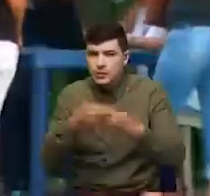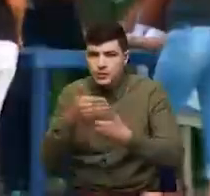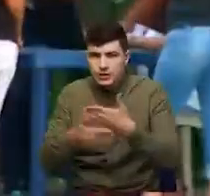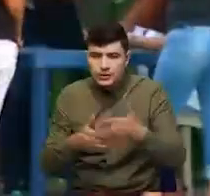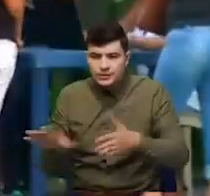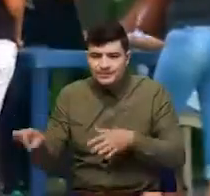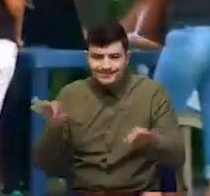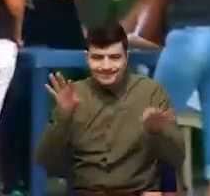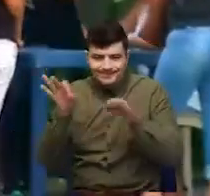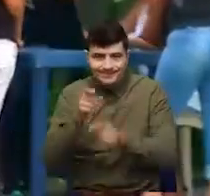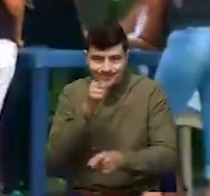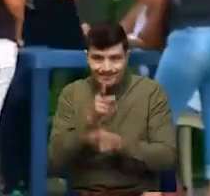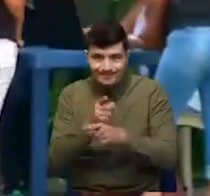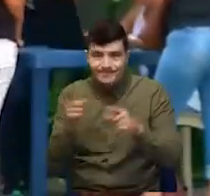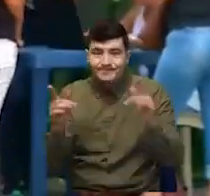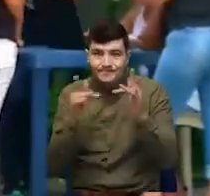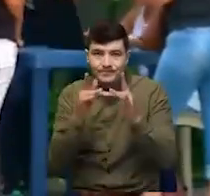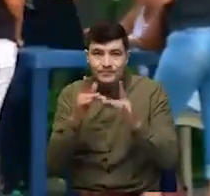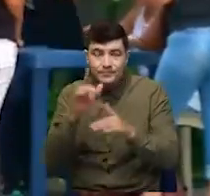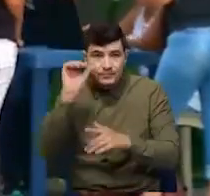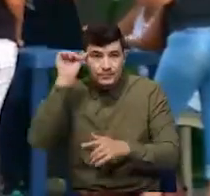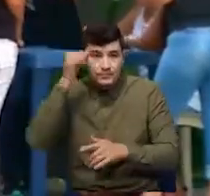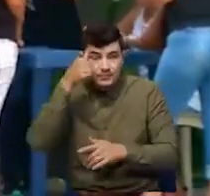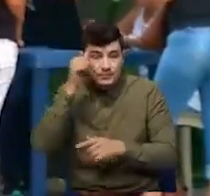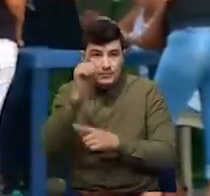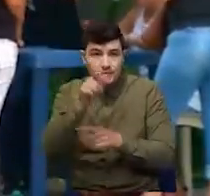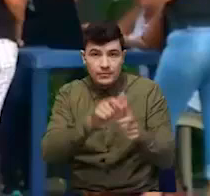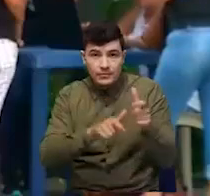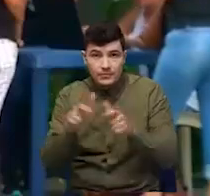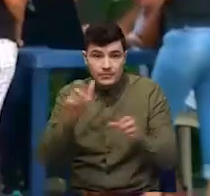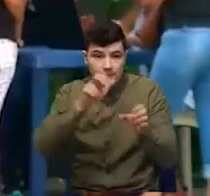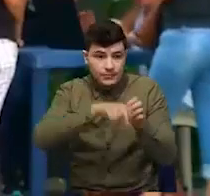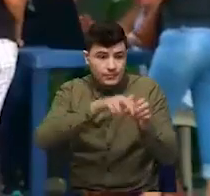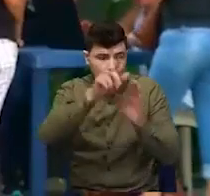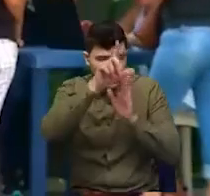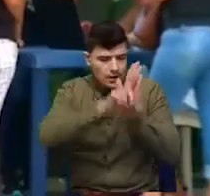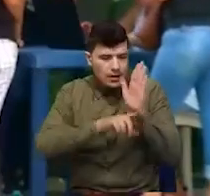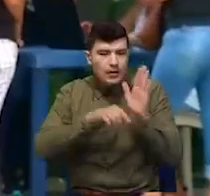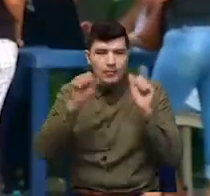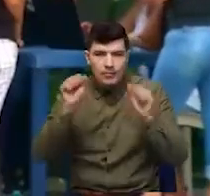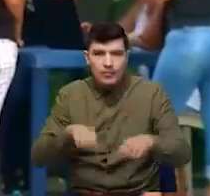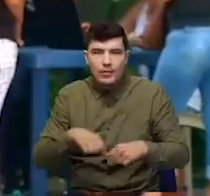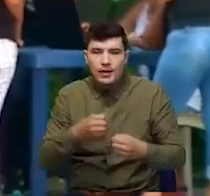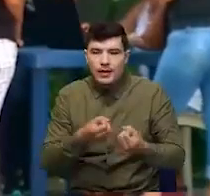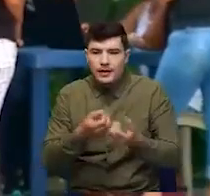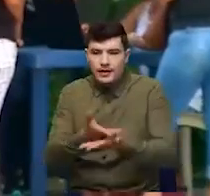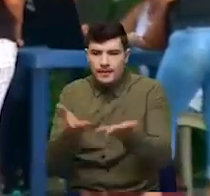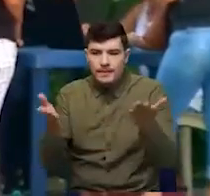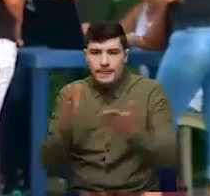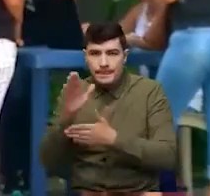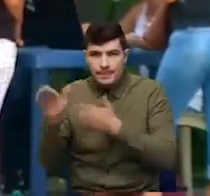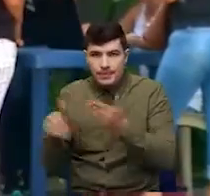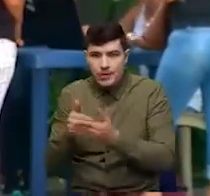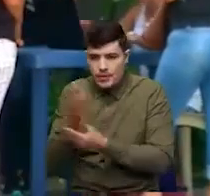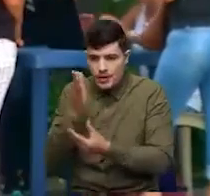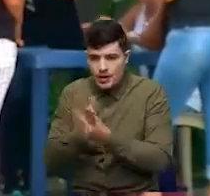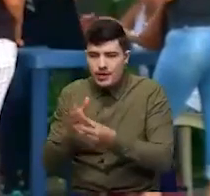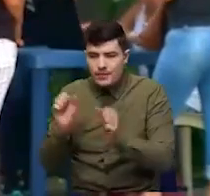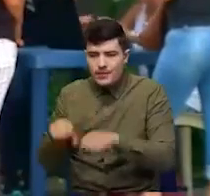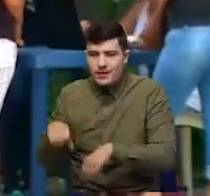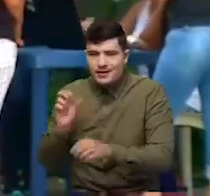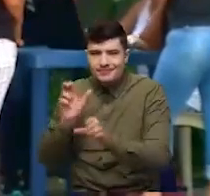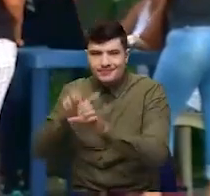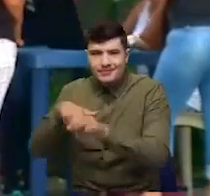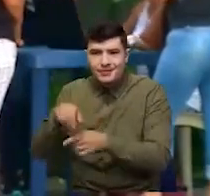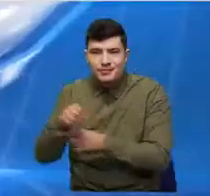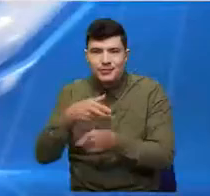Muy bien, pues es importante recordar que solo las personas que aparecen en los listados son las habilitadas para traer documentación y poder registrarse